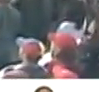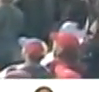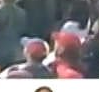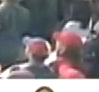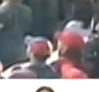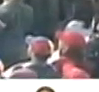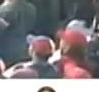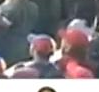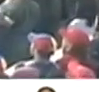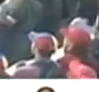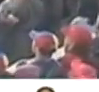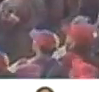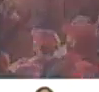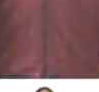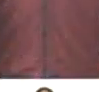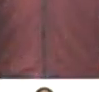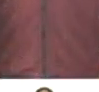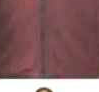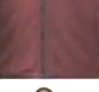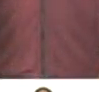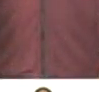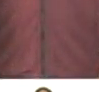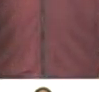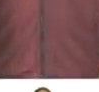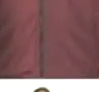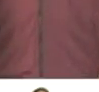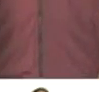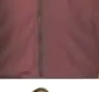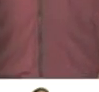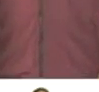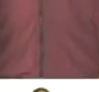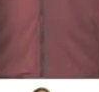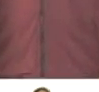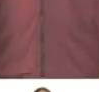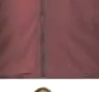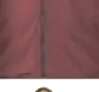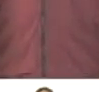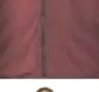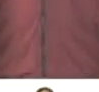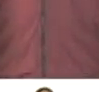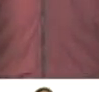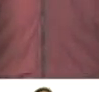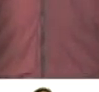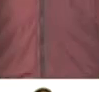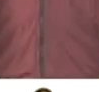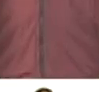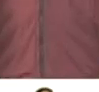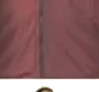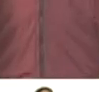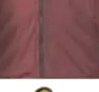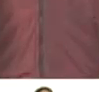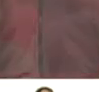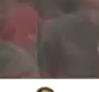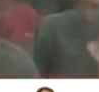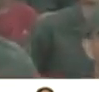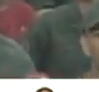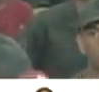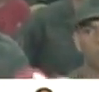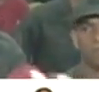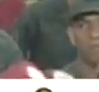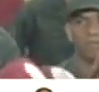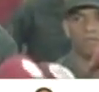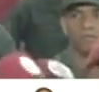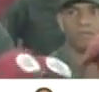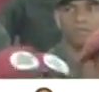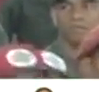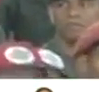y de hombres dispuestos a luchar por la patria. Junto al pueblo, el 11 de abril del 2002 le dieron una